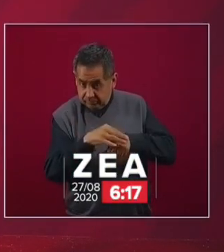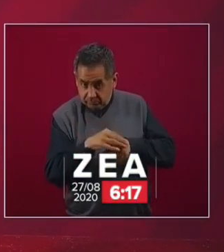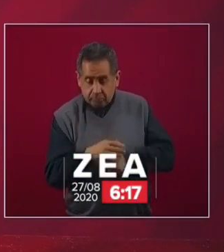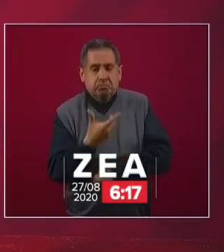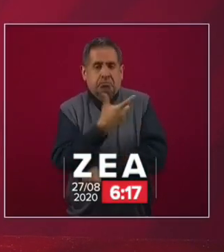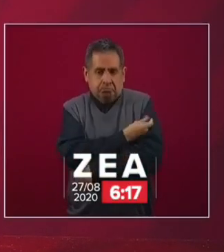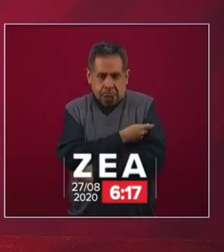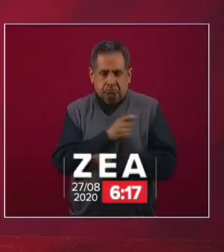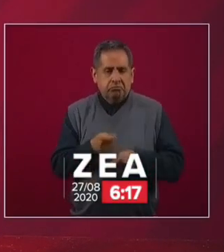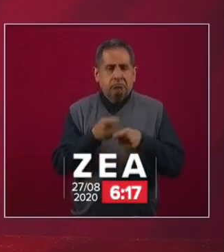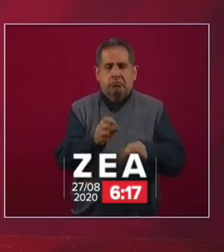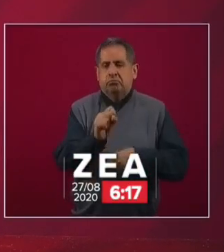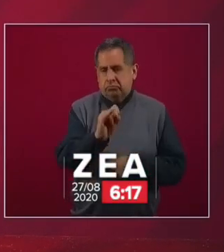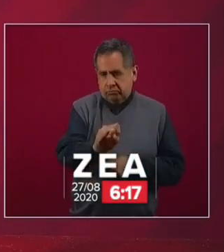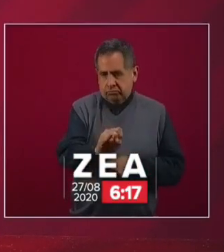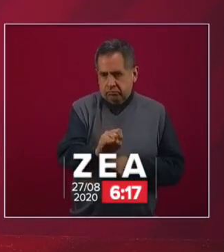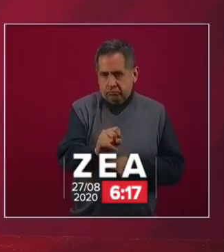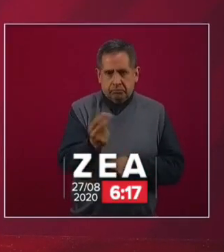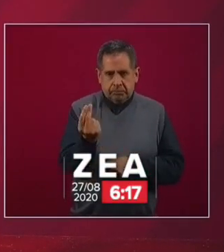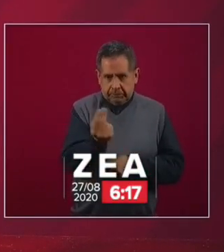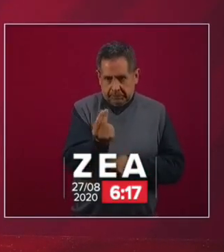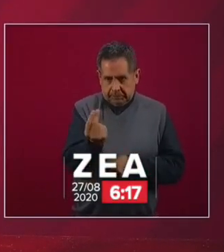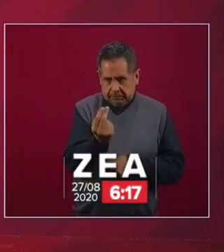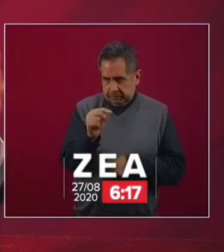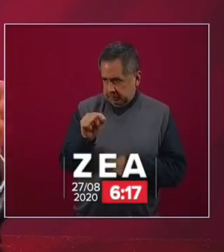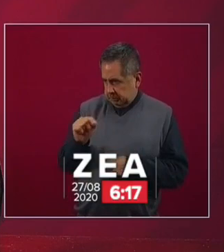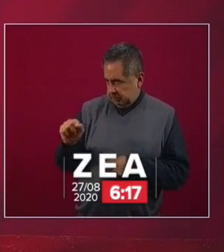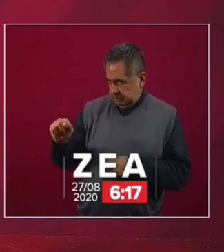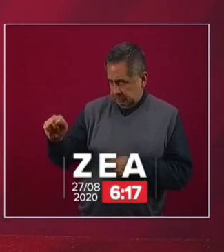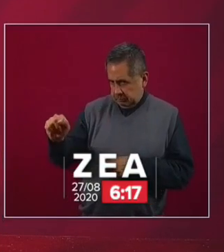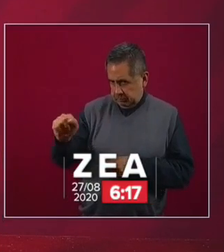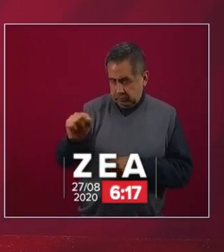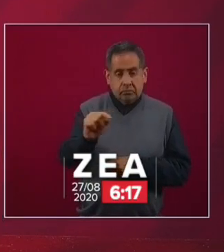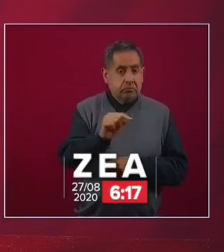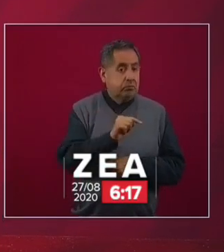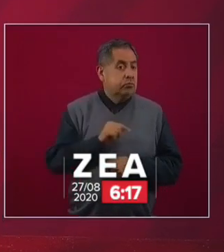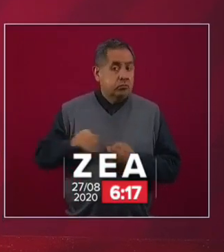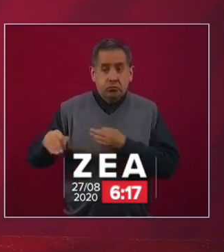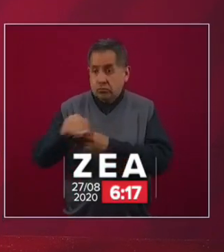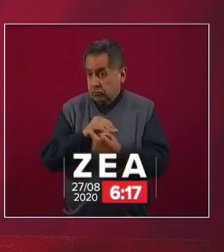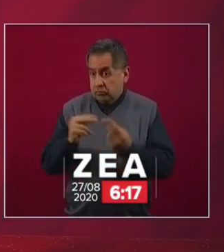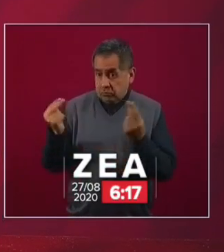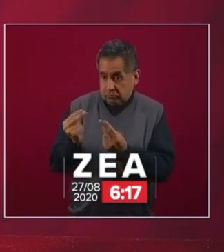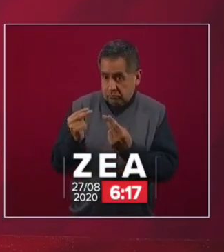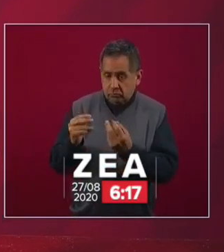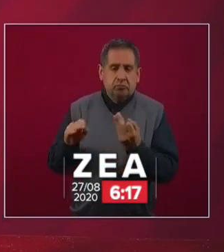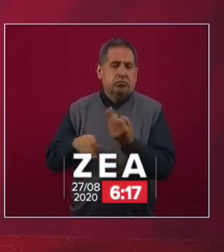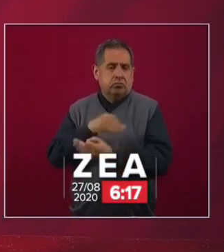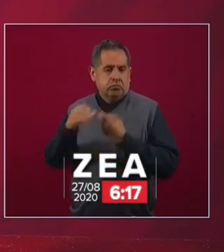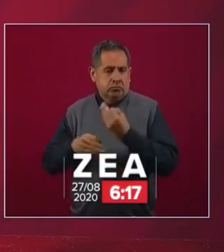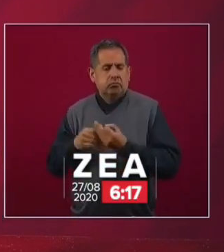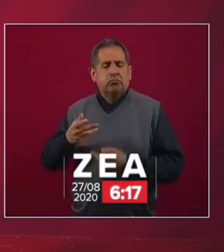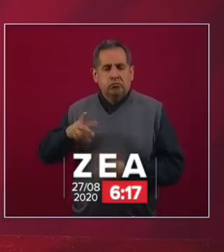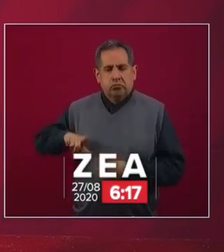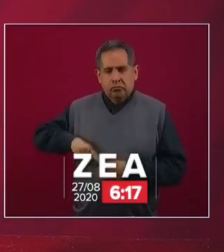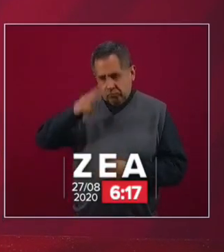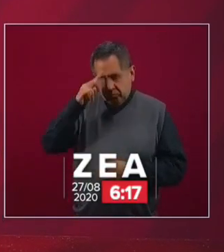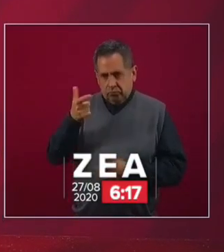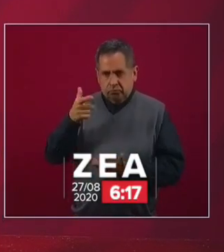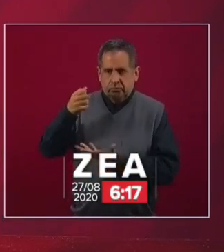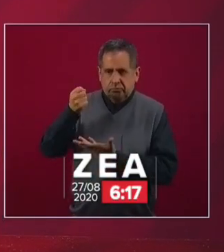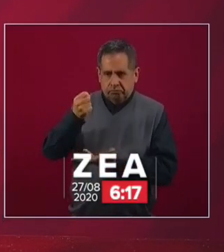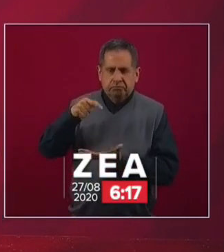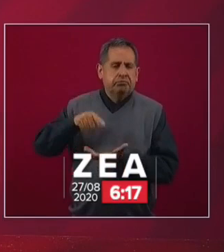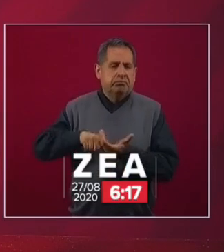se va a quedar sin eje en ese sentido es que se ha hablado de universal el gobierno mexicano tiene el dinero lo ha destinado